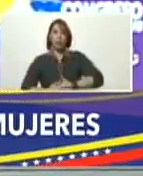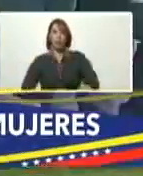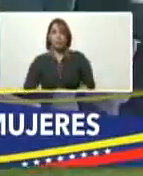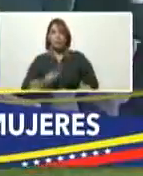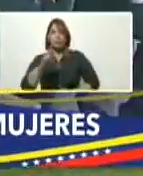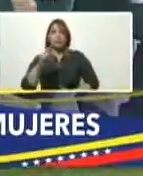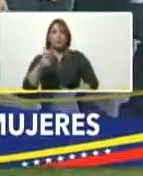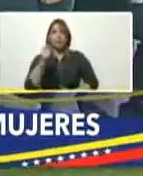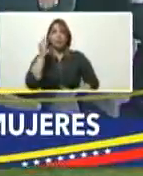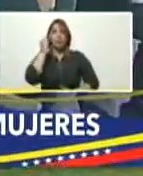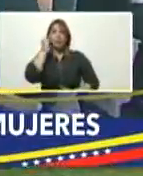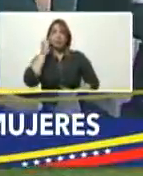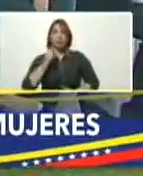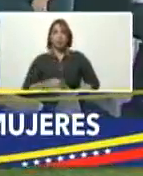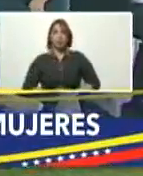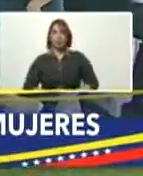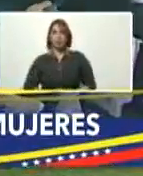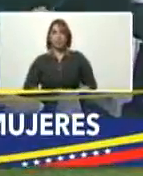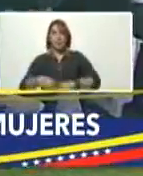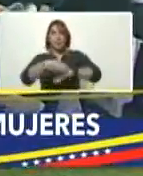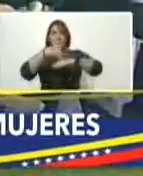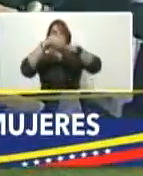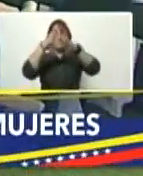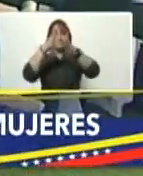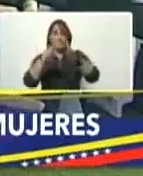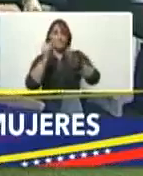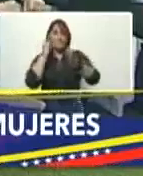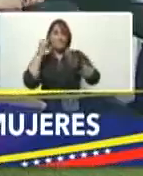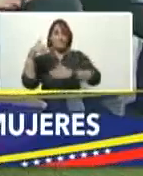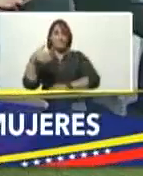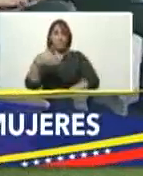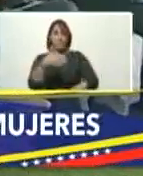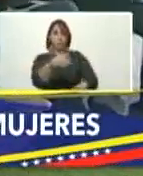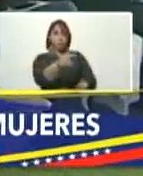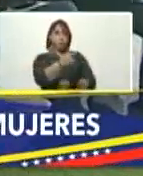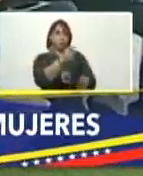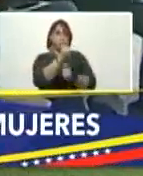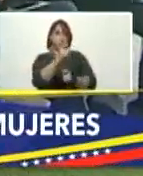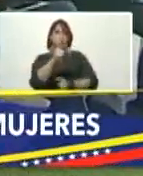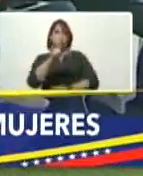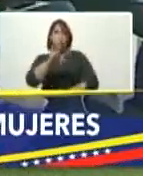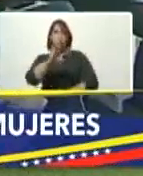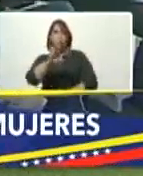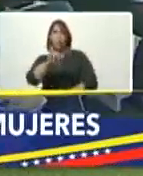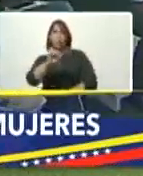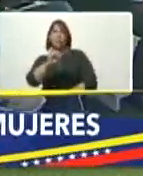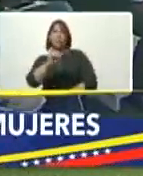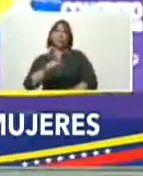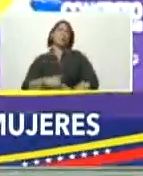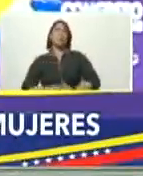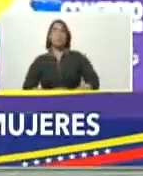Gabriela Jiménez, a la ministra de Pesca y Acuicultura, Olga Luisa